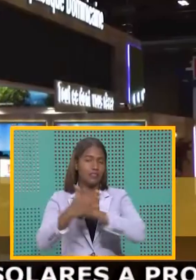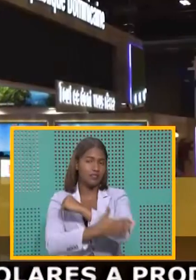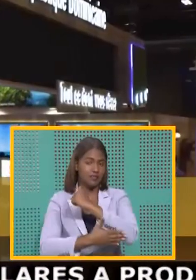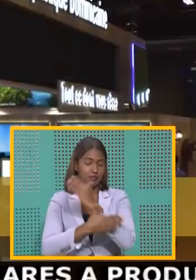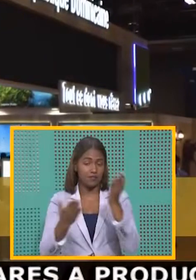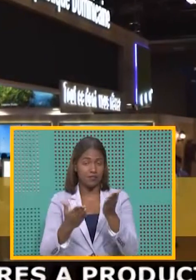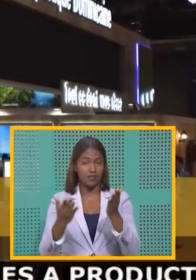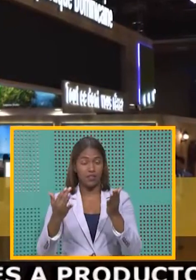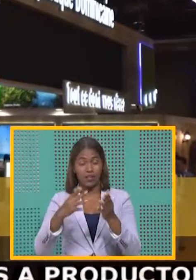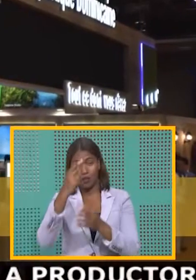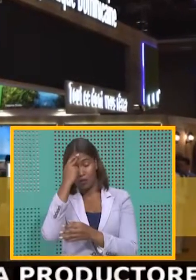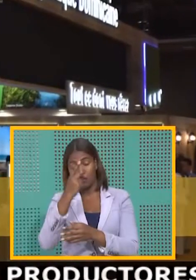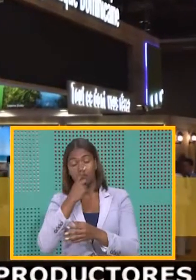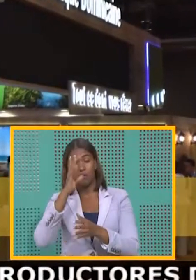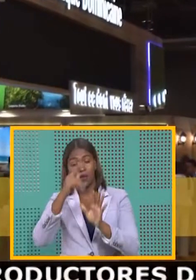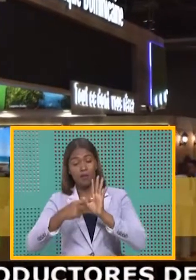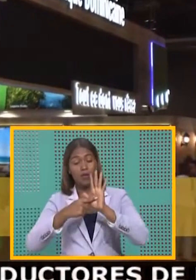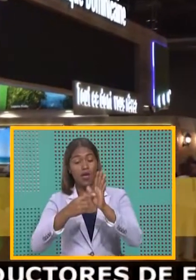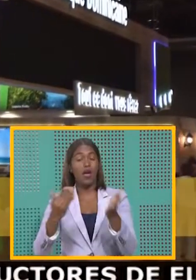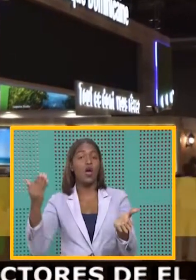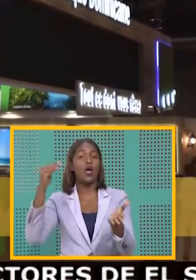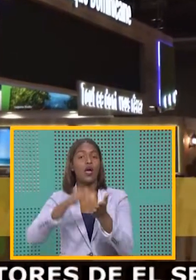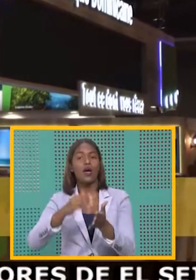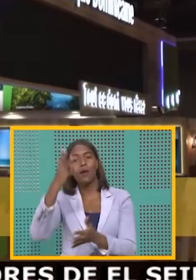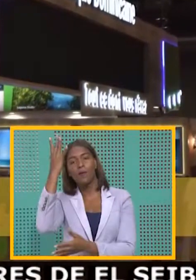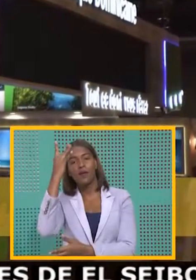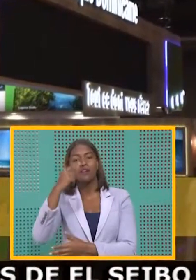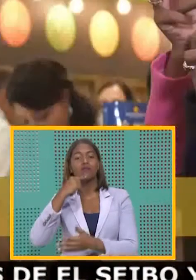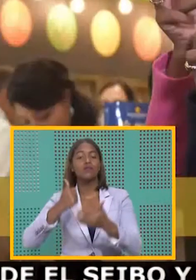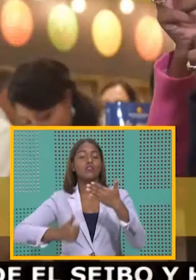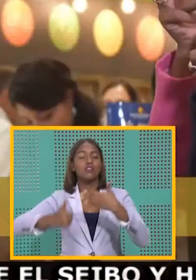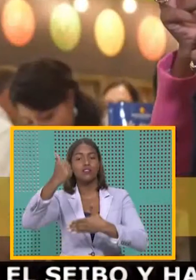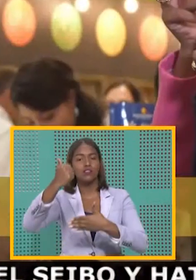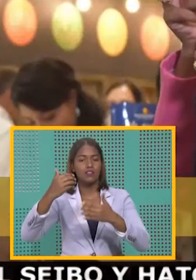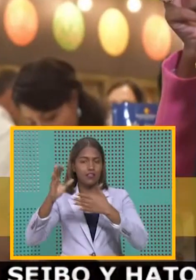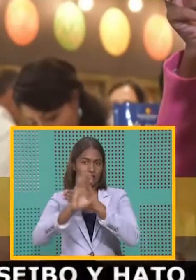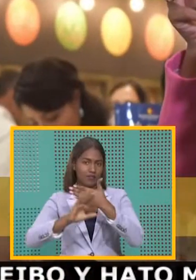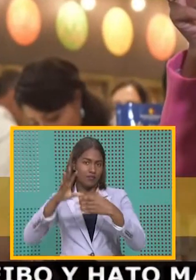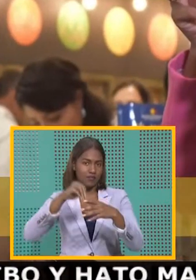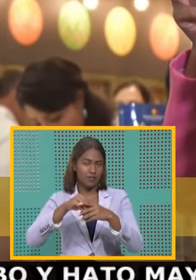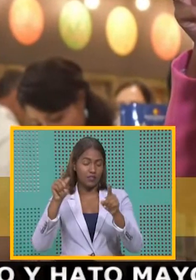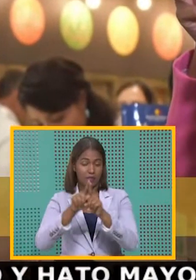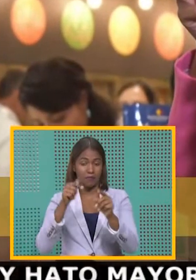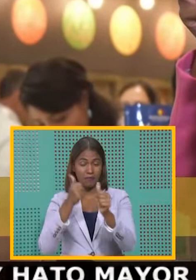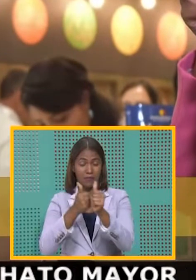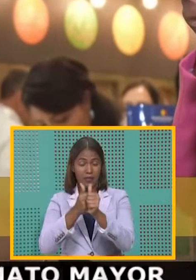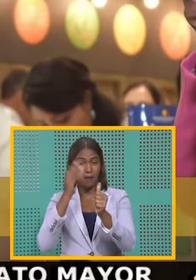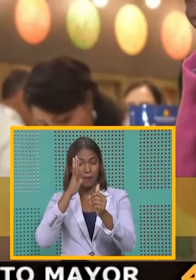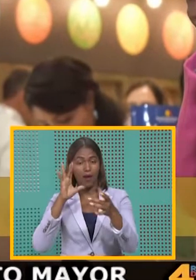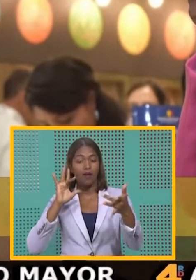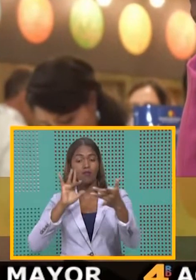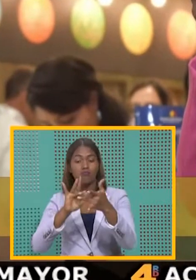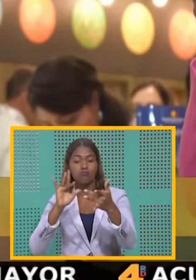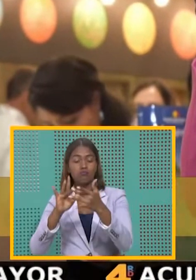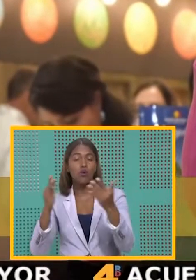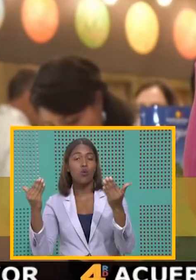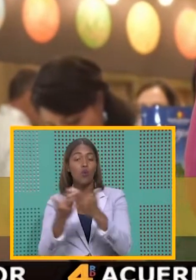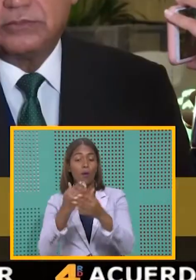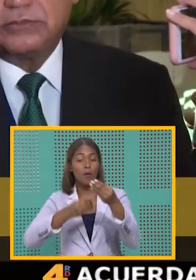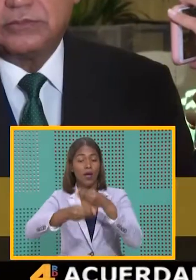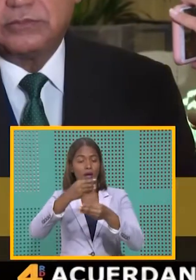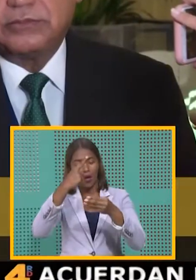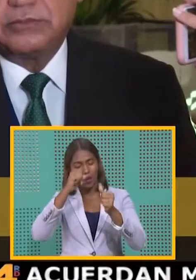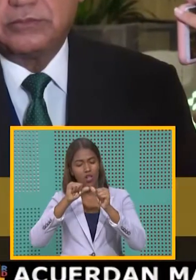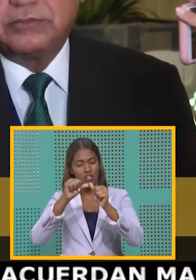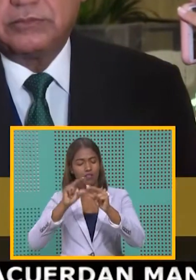República Dominicana demostrará una vez más por qué es líder en el Caribe. Al mismo tiempo, consolidará nuevas negociaciones para